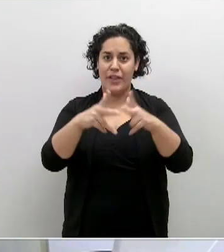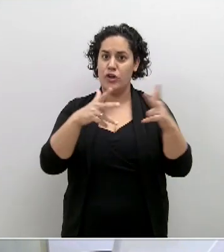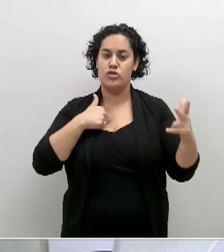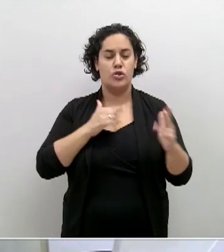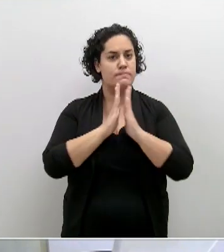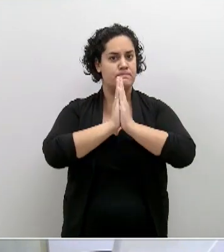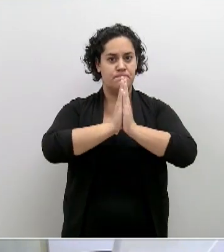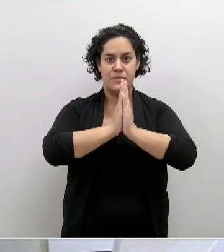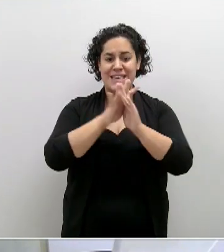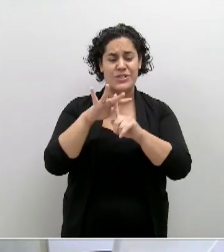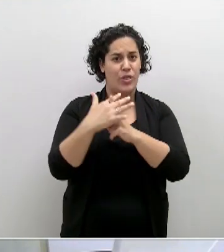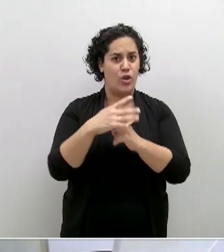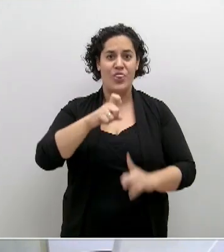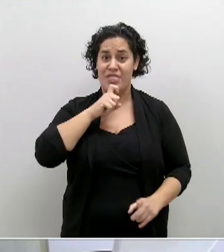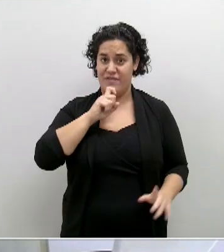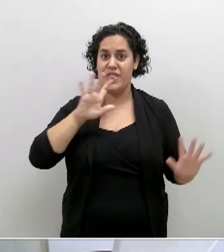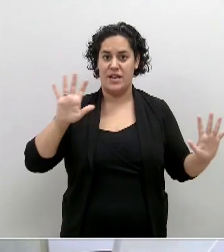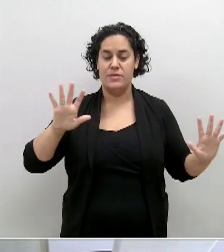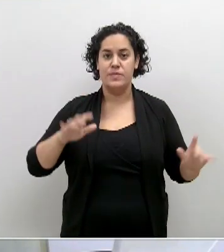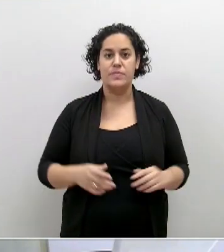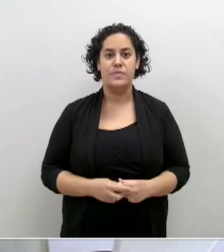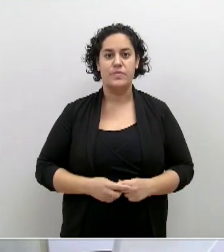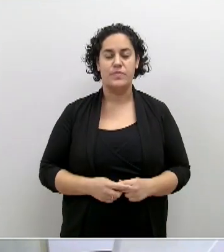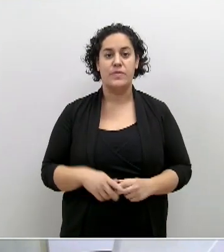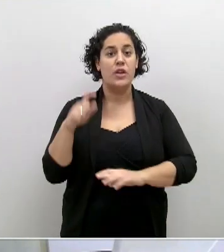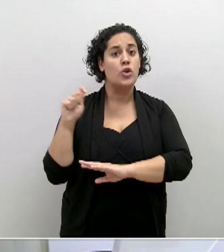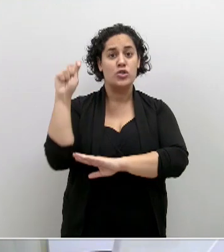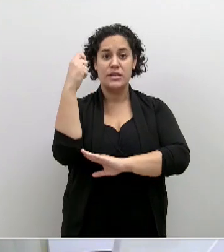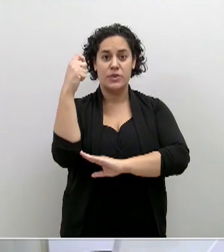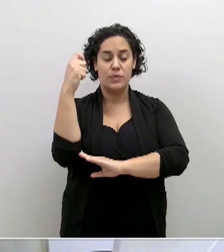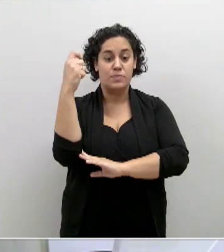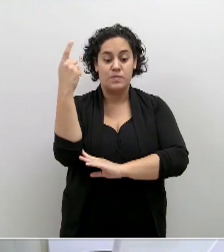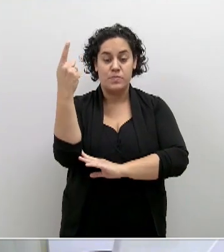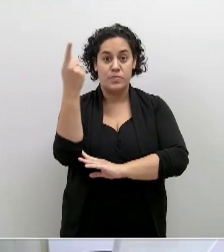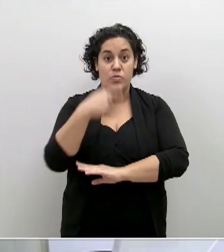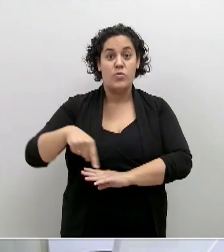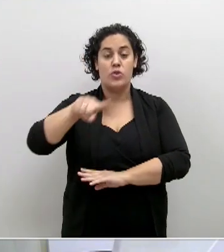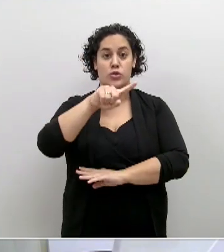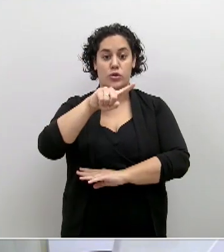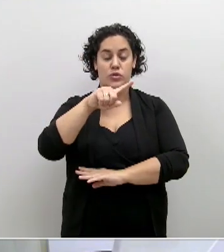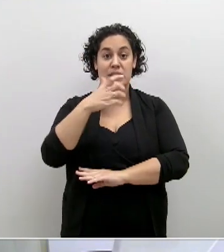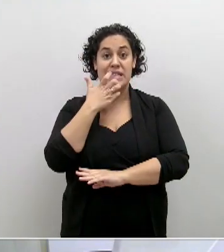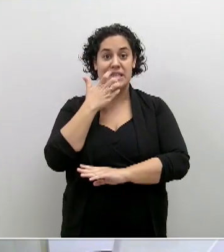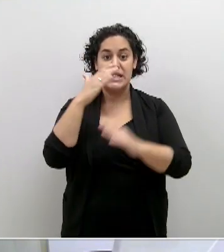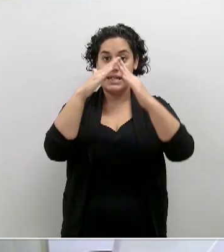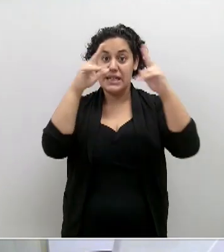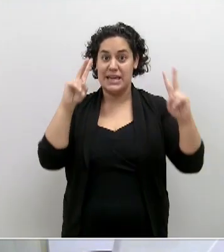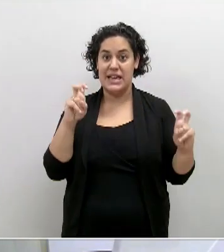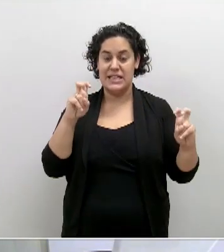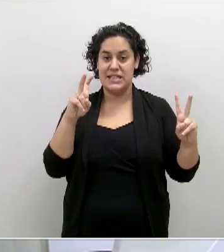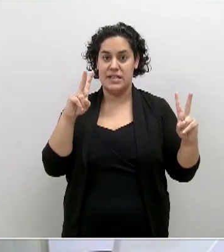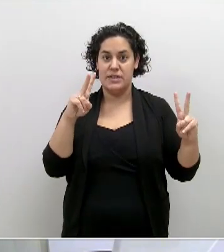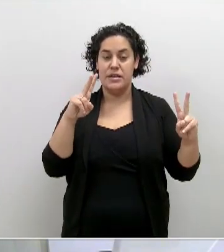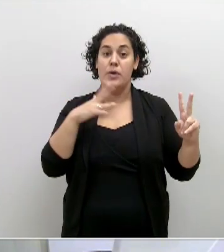La situación es muy complicada y solo conseguiremos mantenernos si nos quedamos en casa y,